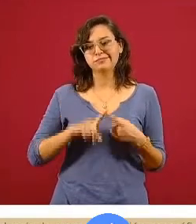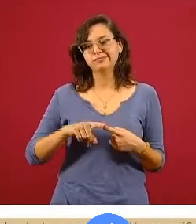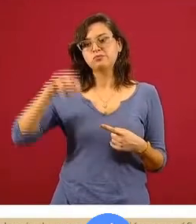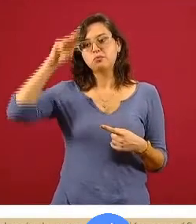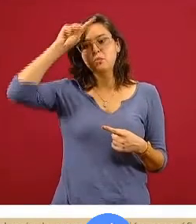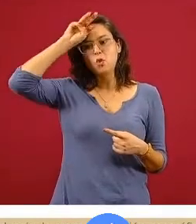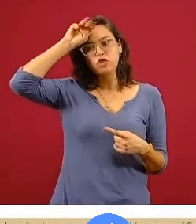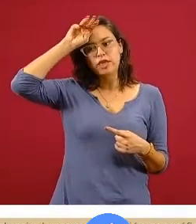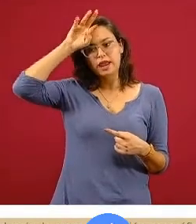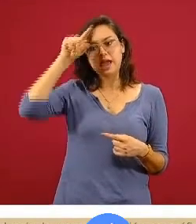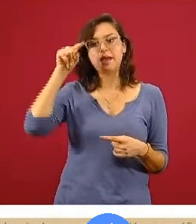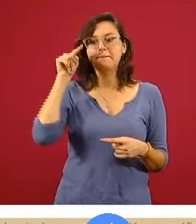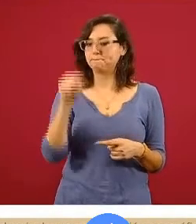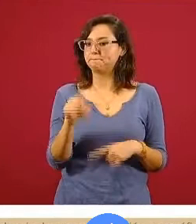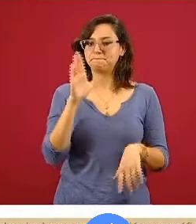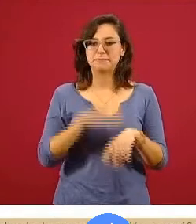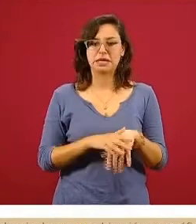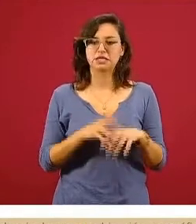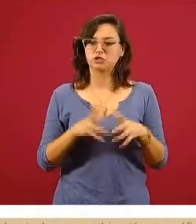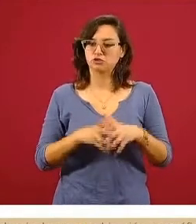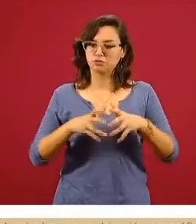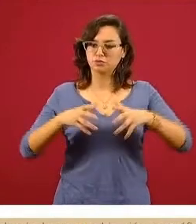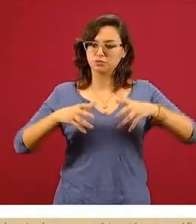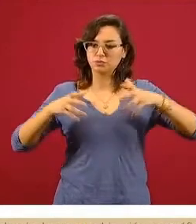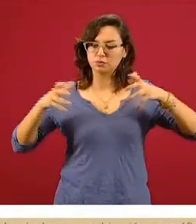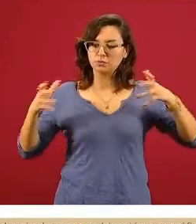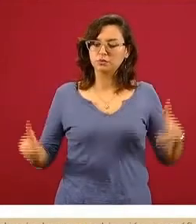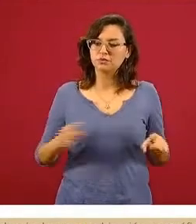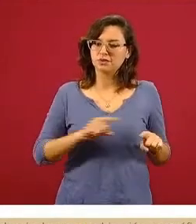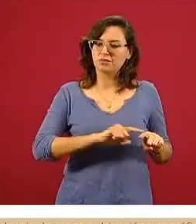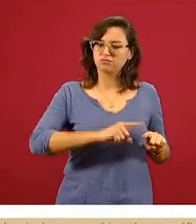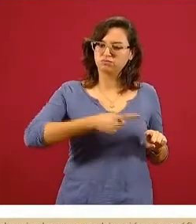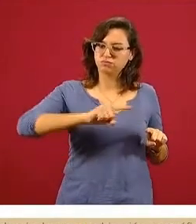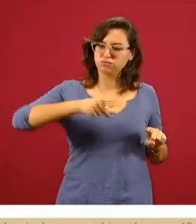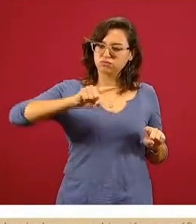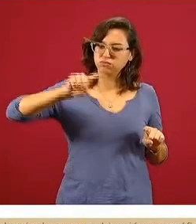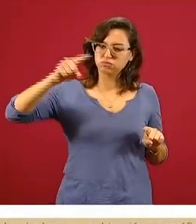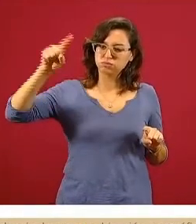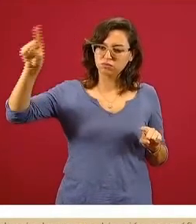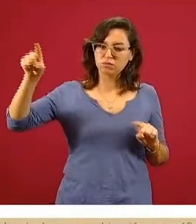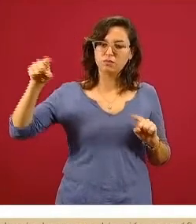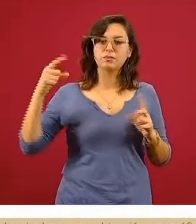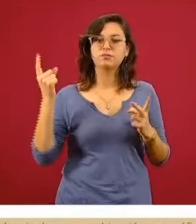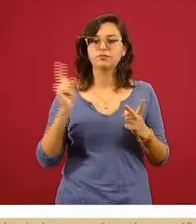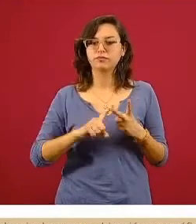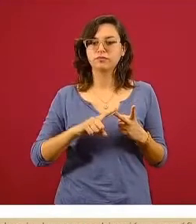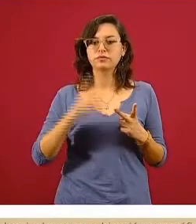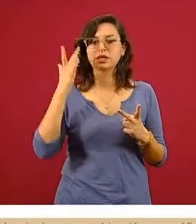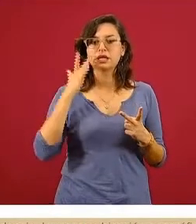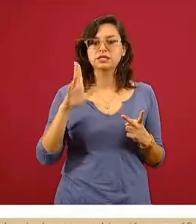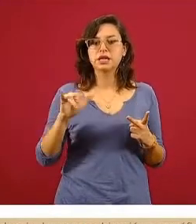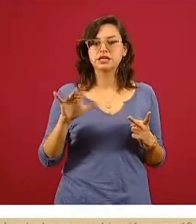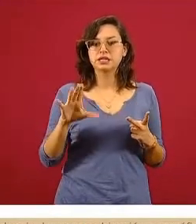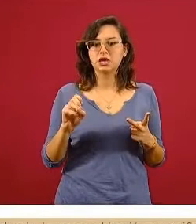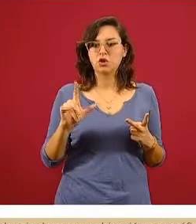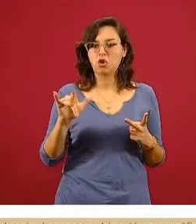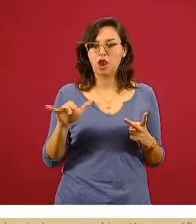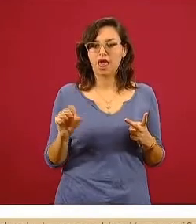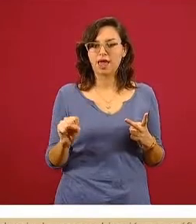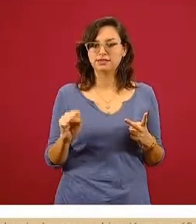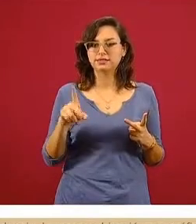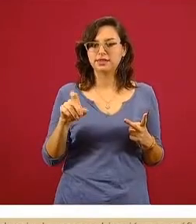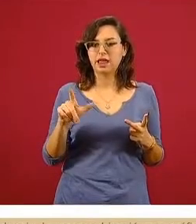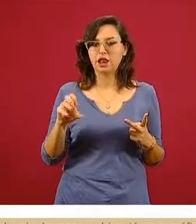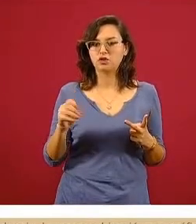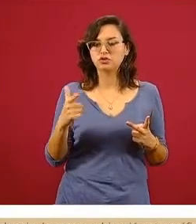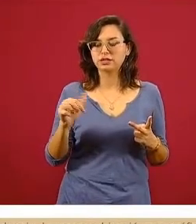que ha contribuido a la mayor cantidad hasta el momento o intensidad de la epidemia en Nuevo León, al igual que San Nicolás de los Garza, que prácticamente